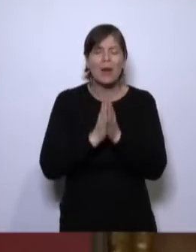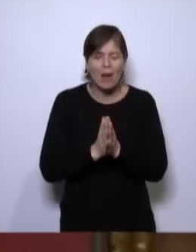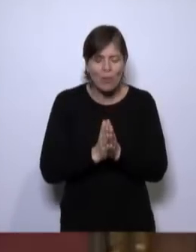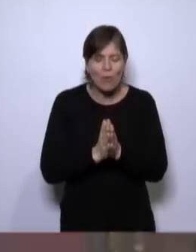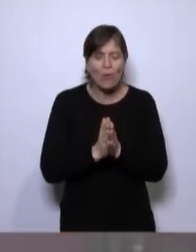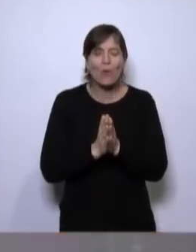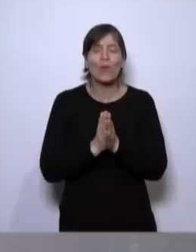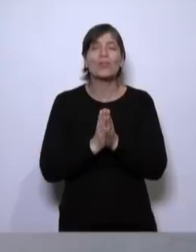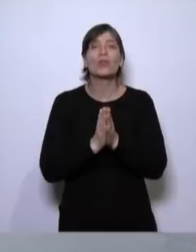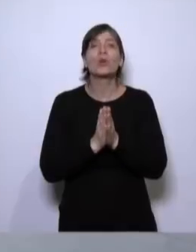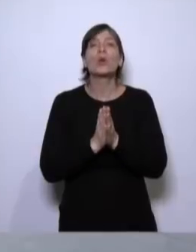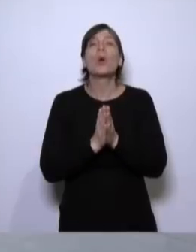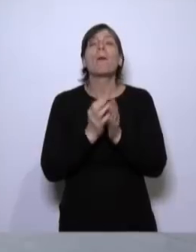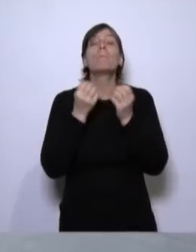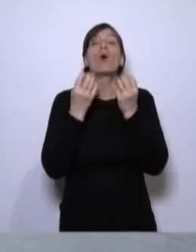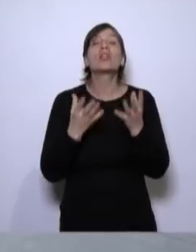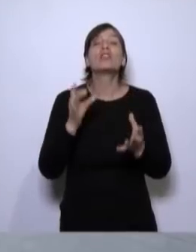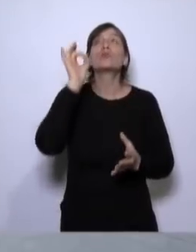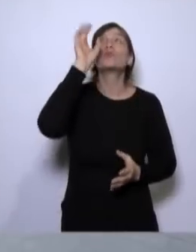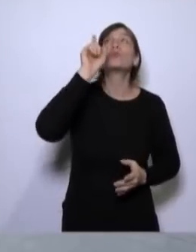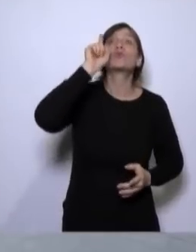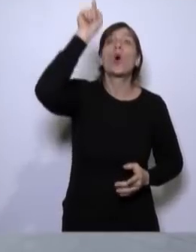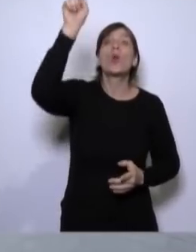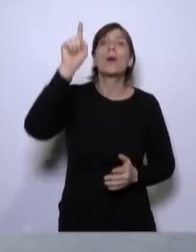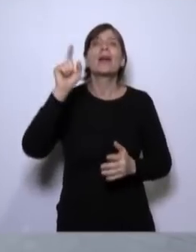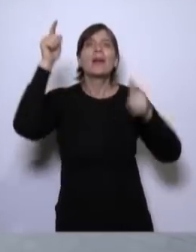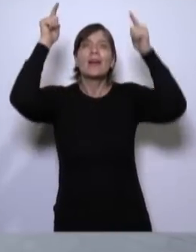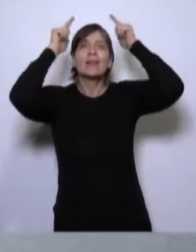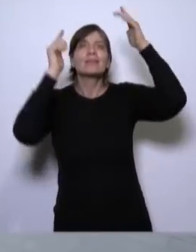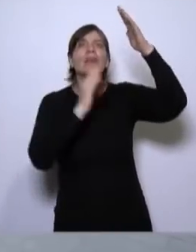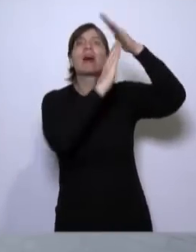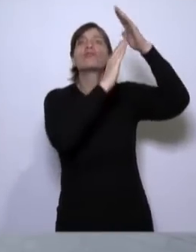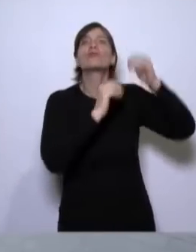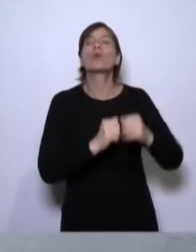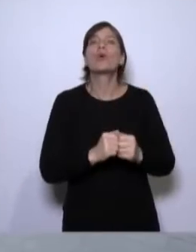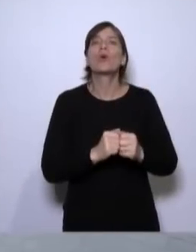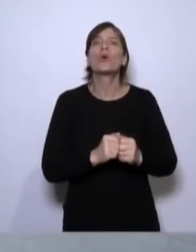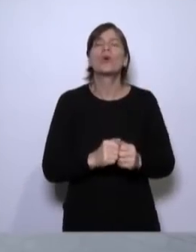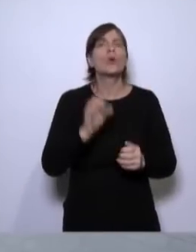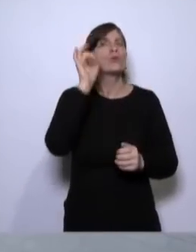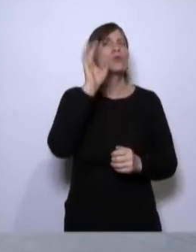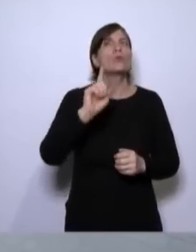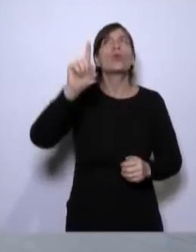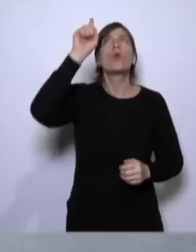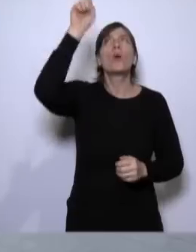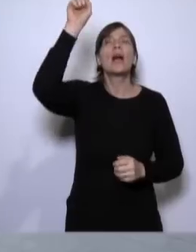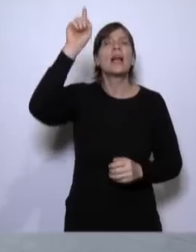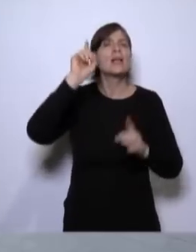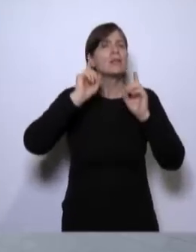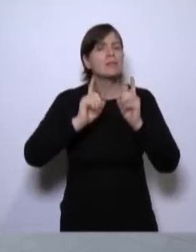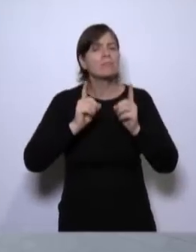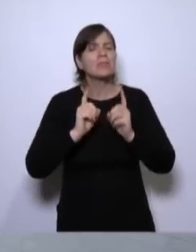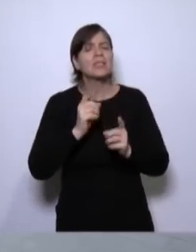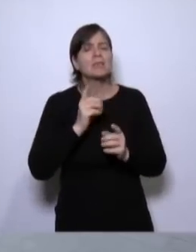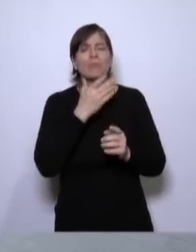envíanos tu perdón, porque tú solo eres santo, tú solo